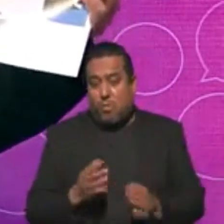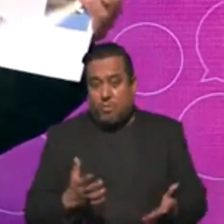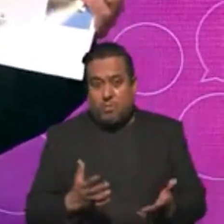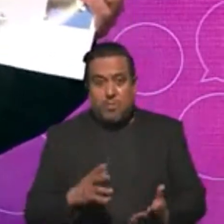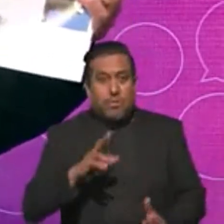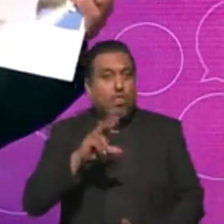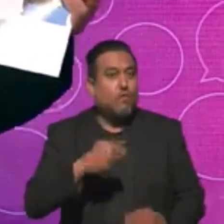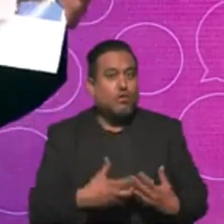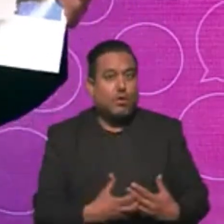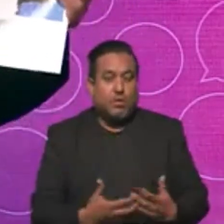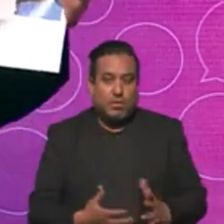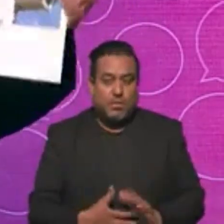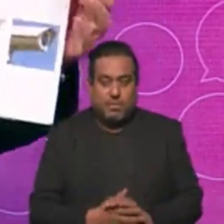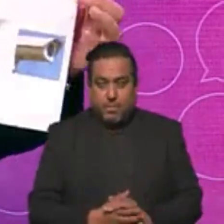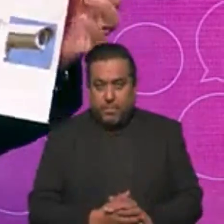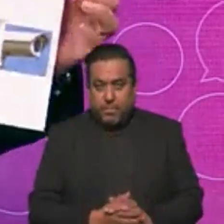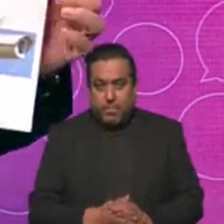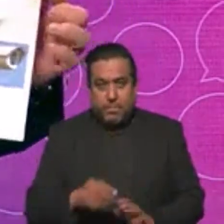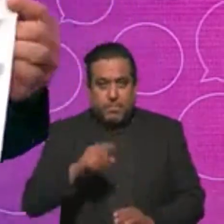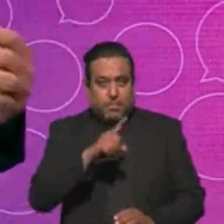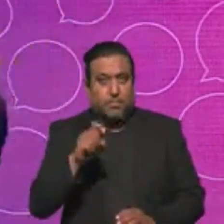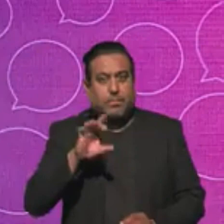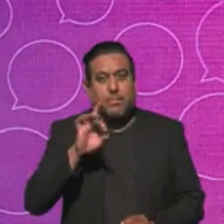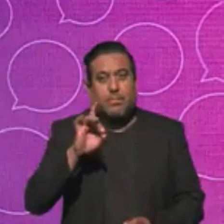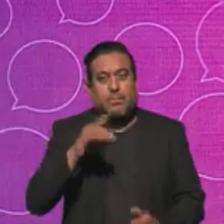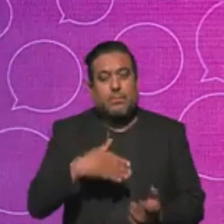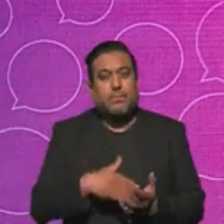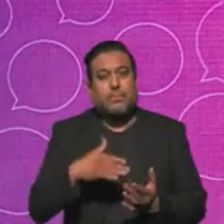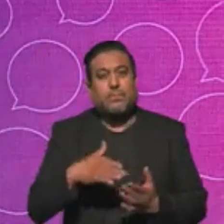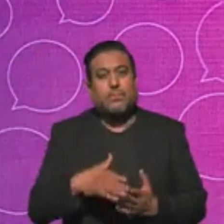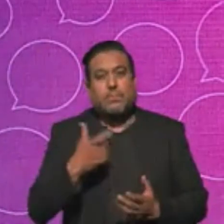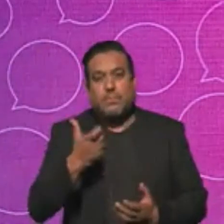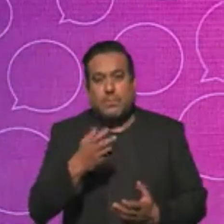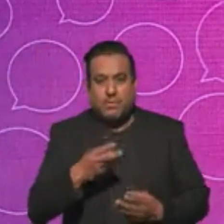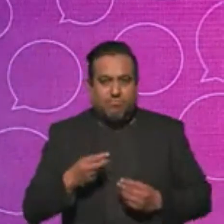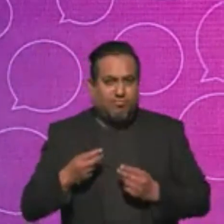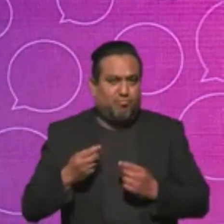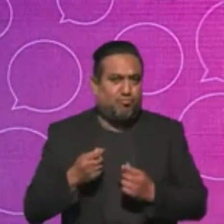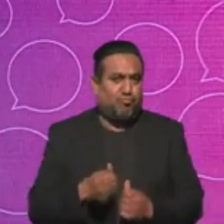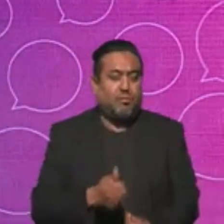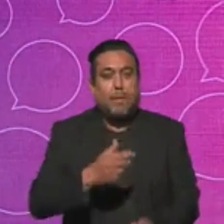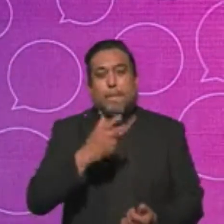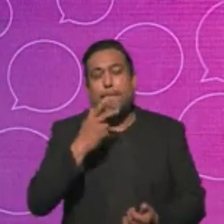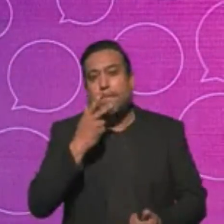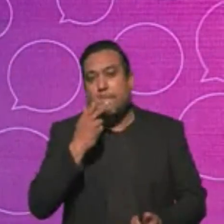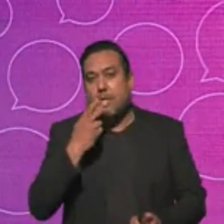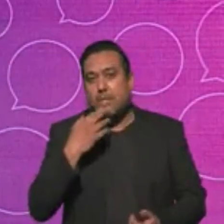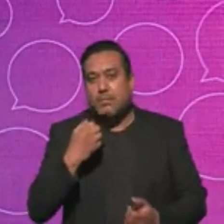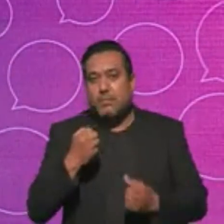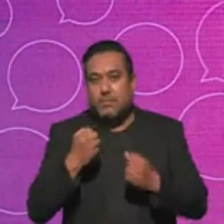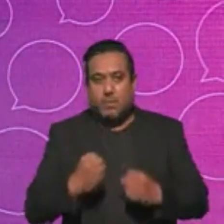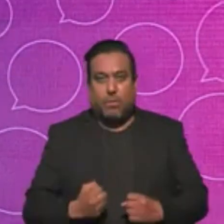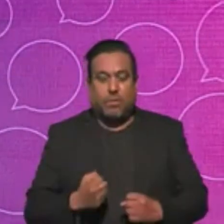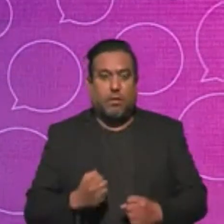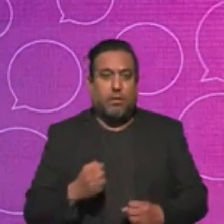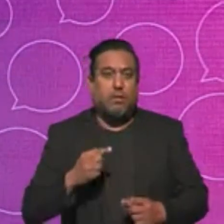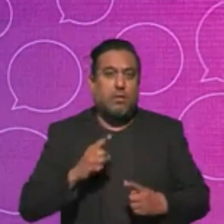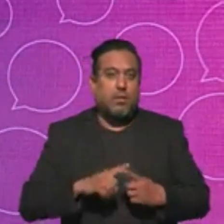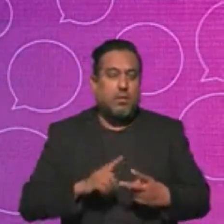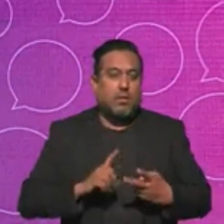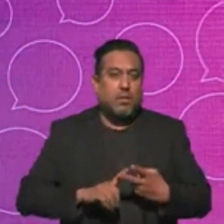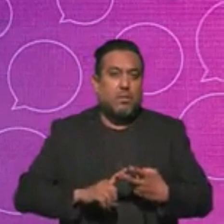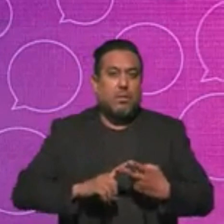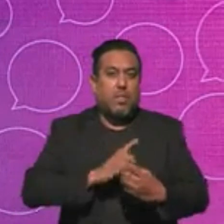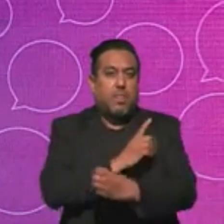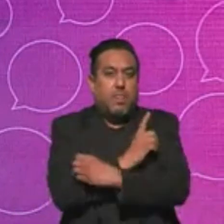así de estos 130 millones de pesos destinados a mejorar en cuanto a seguridad en cuanto a dignidad